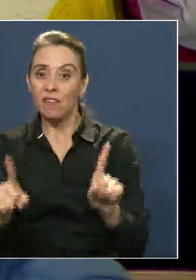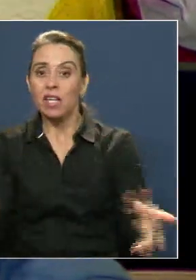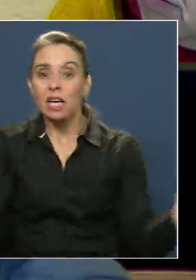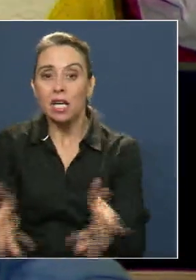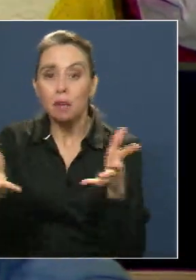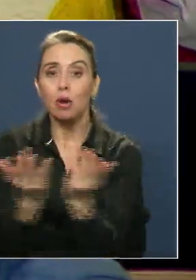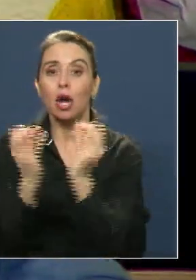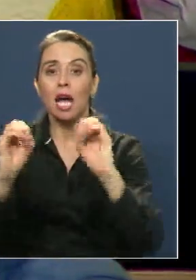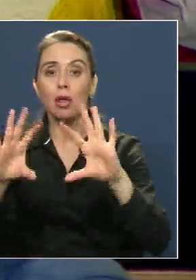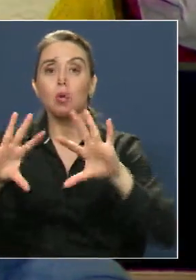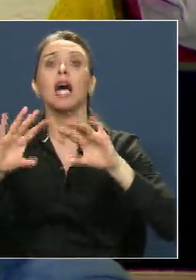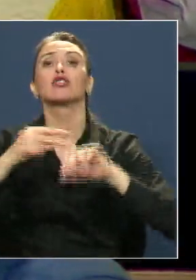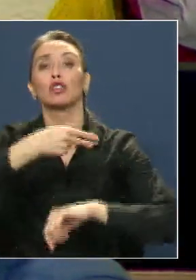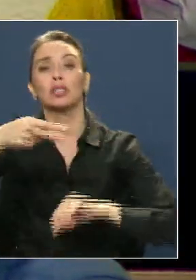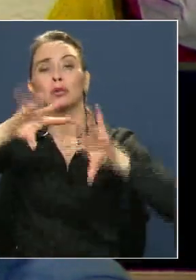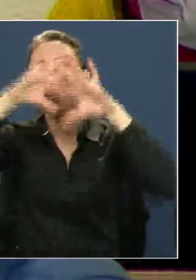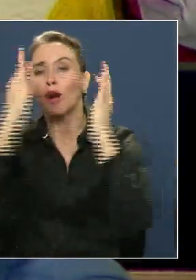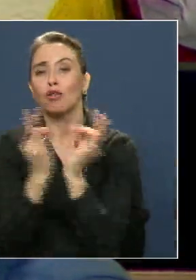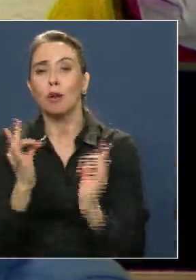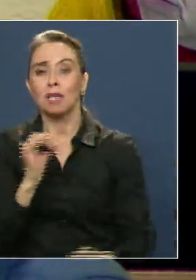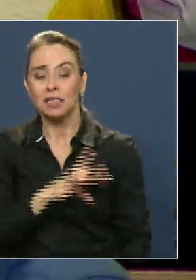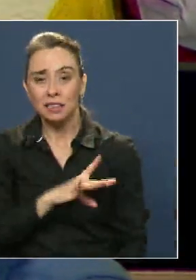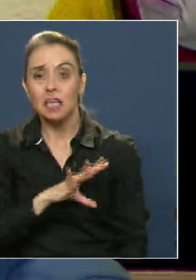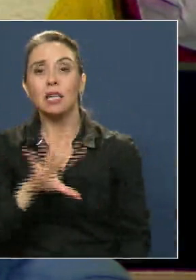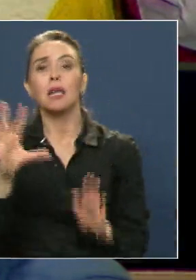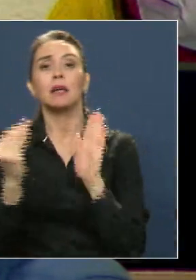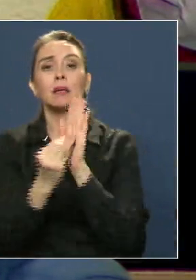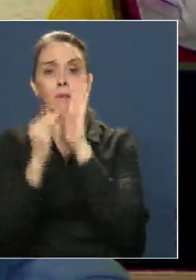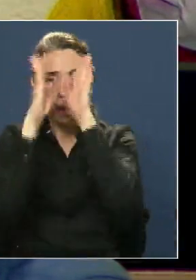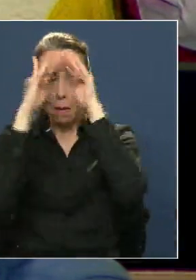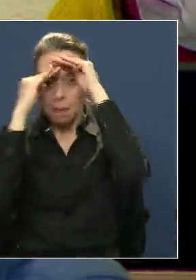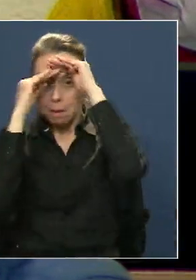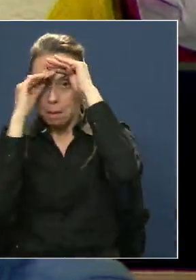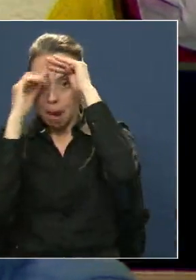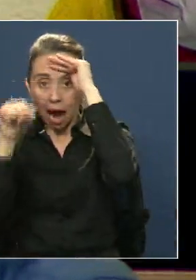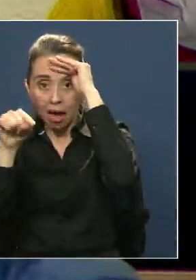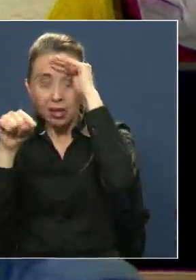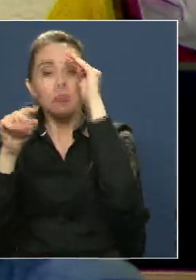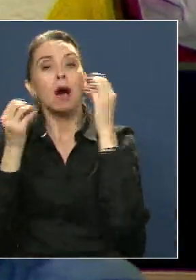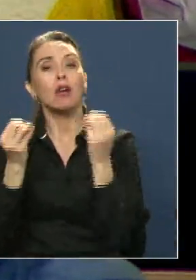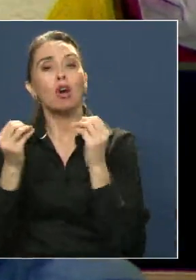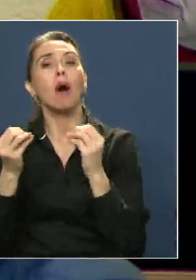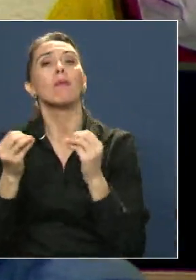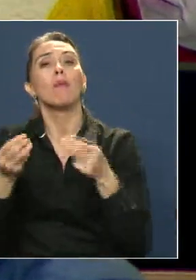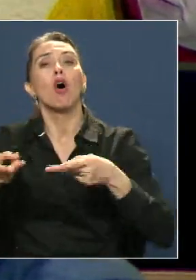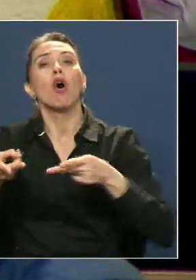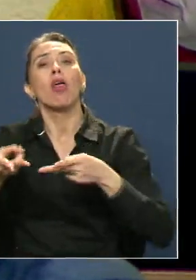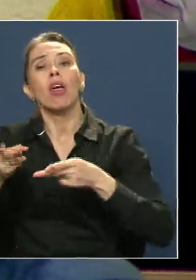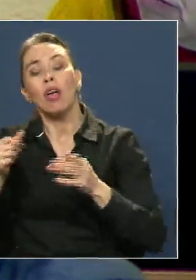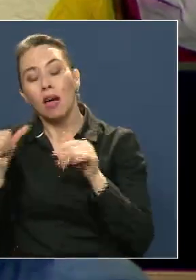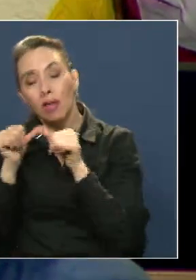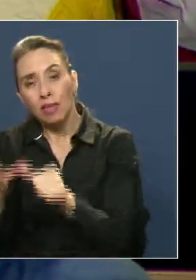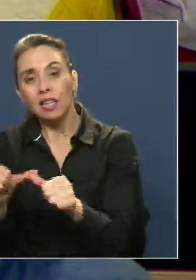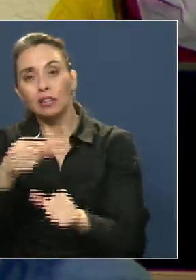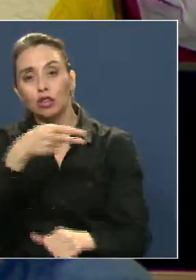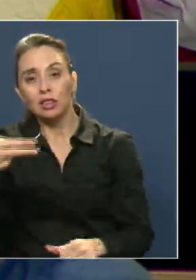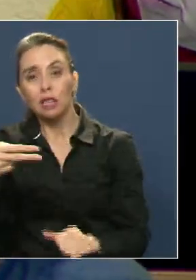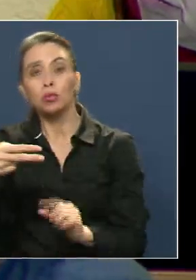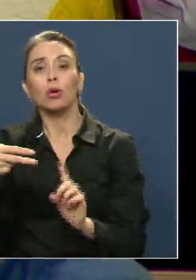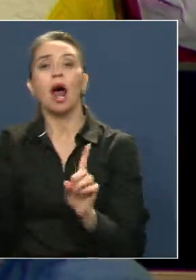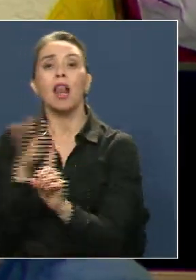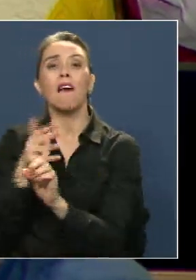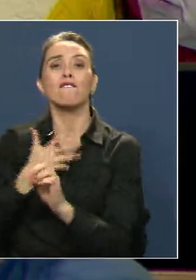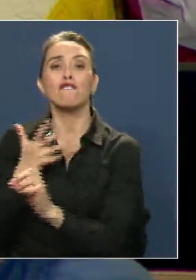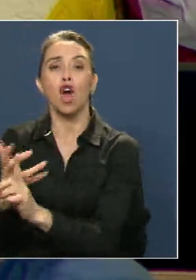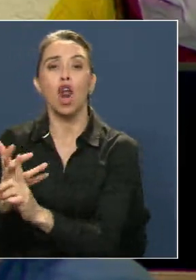sexual integral para Chile, abordando un paradigma distinto en el tratamiento de los delitos sexuales y en general en los delitos de violencia de